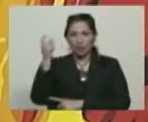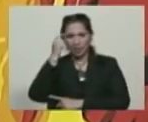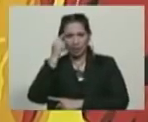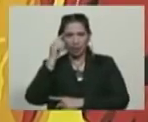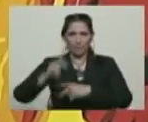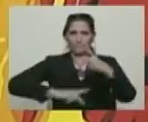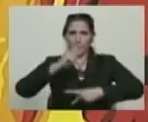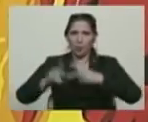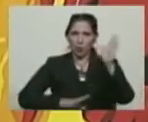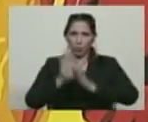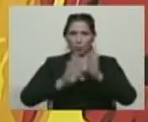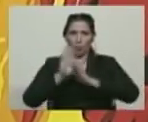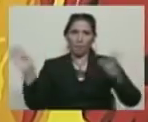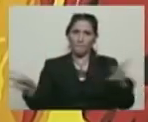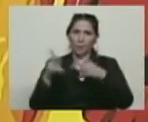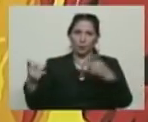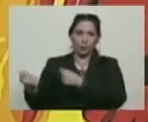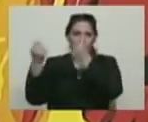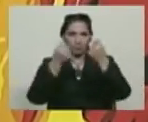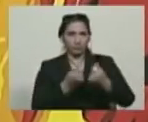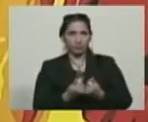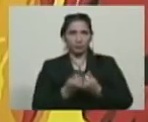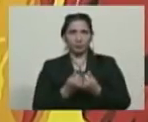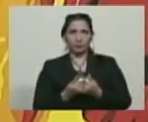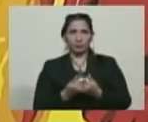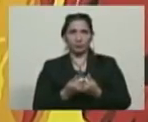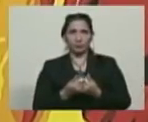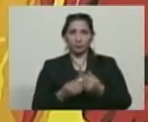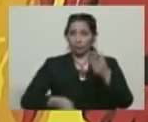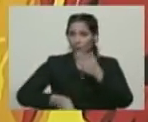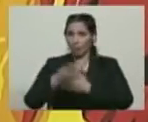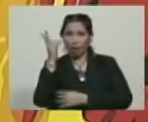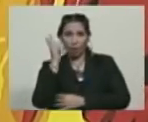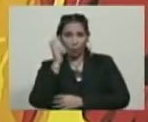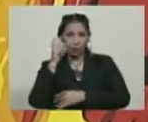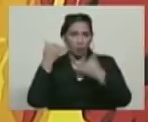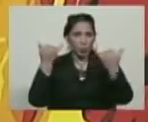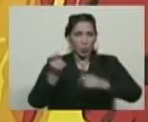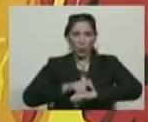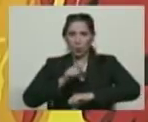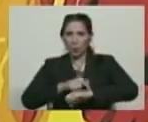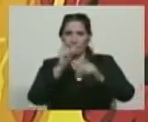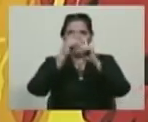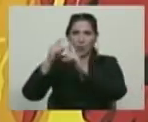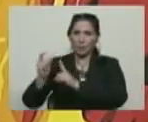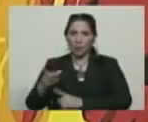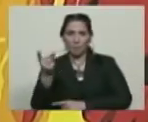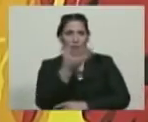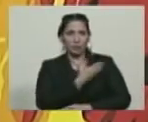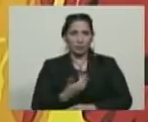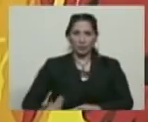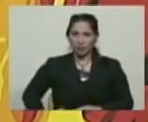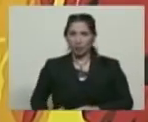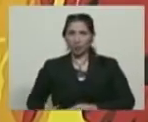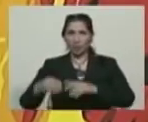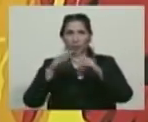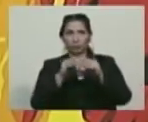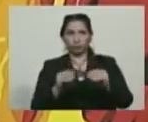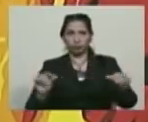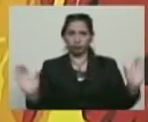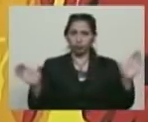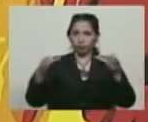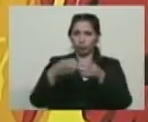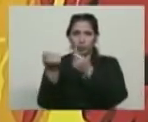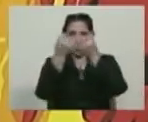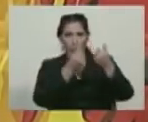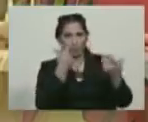recuperación crecimiento y prosperidad económica vamos a escuchar a esta hora palabras del vicepresidente sectorial de economia